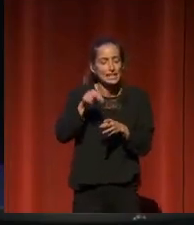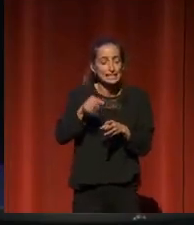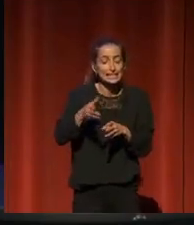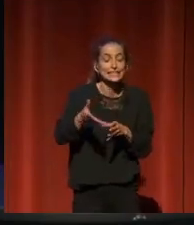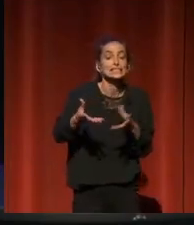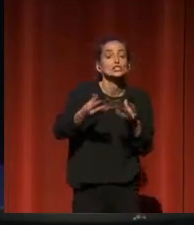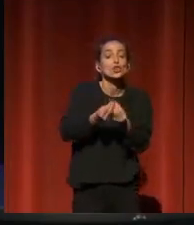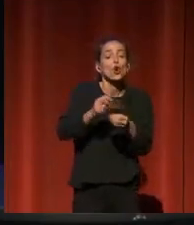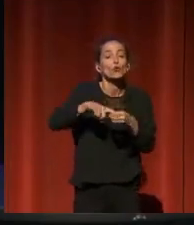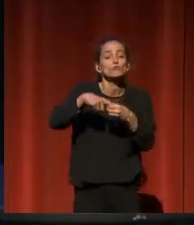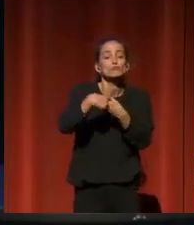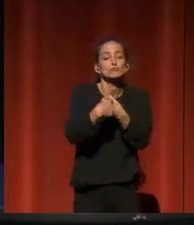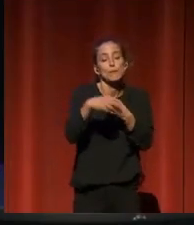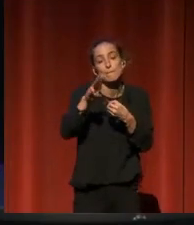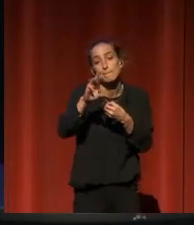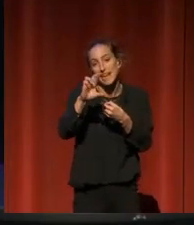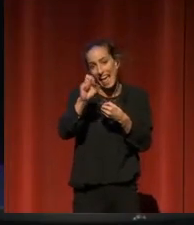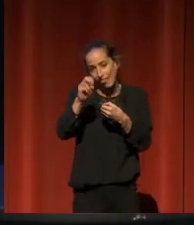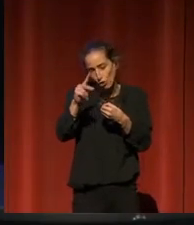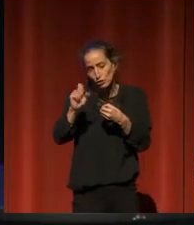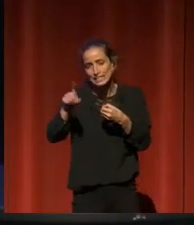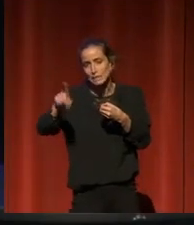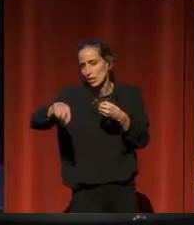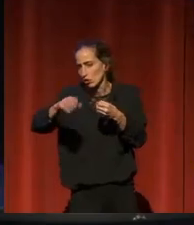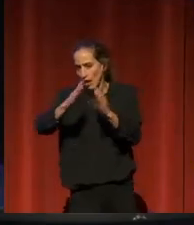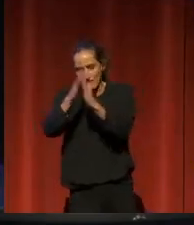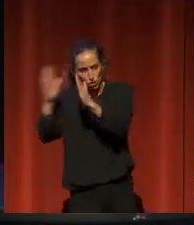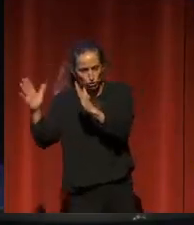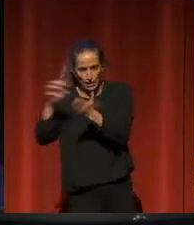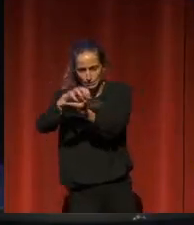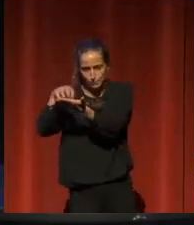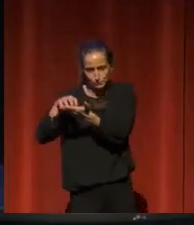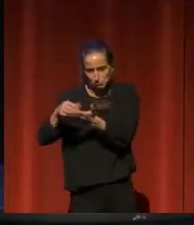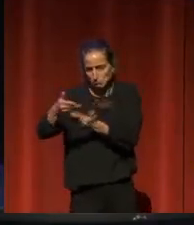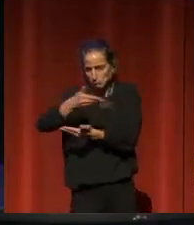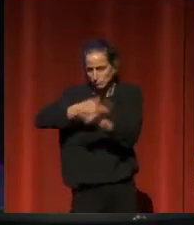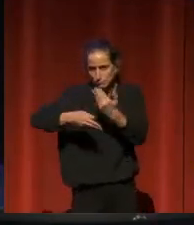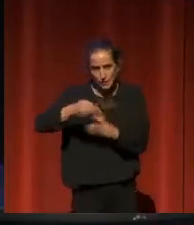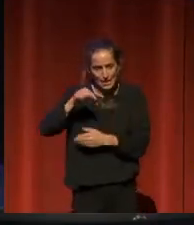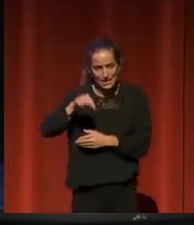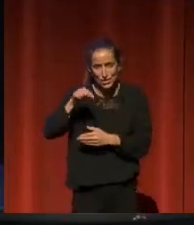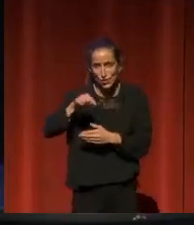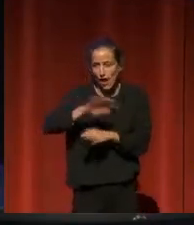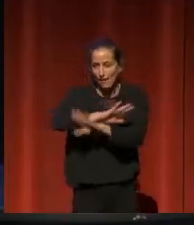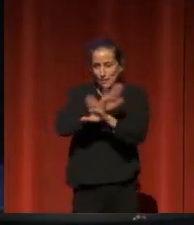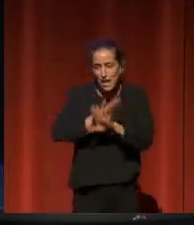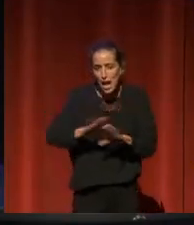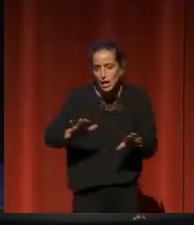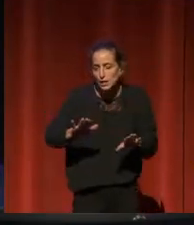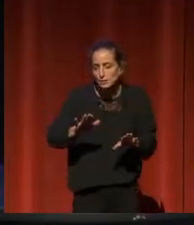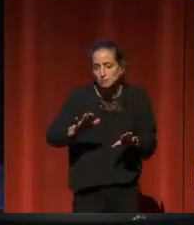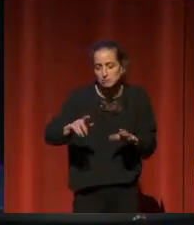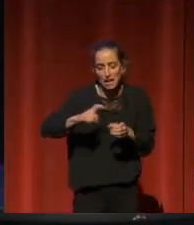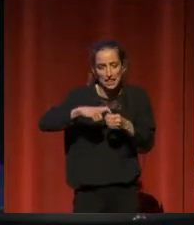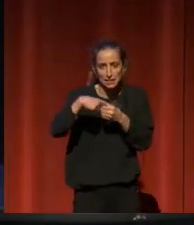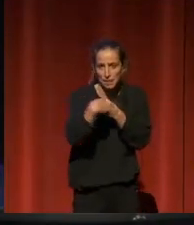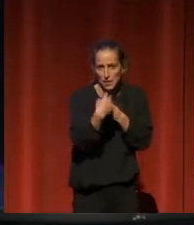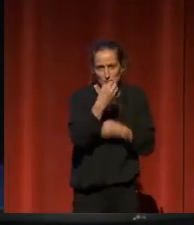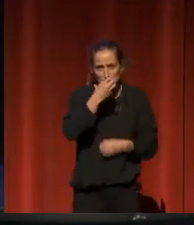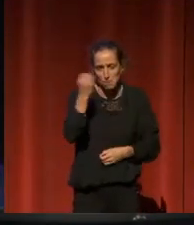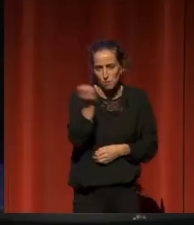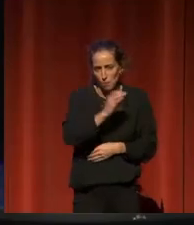iberbibliotecas e y ha sido extraordinaria la participación